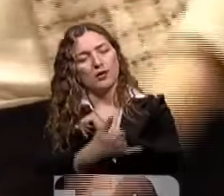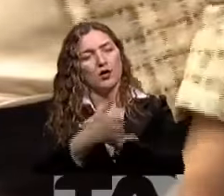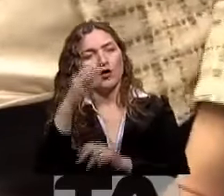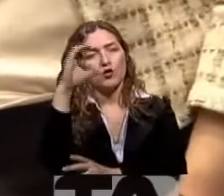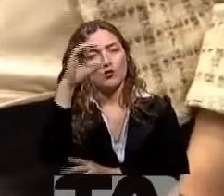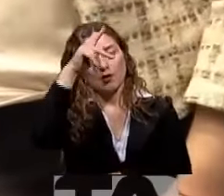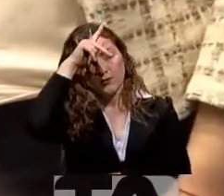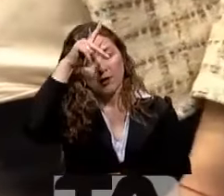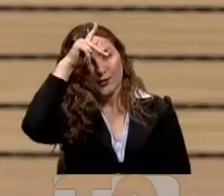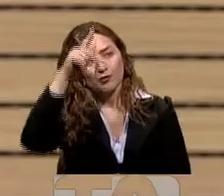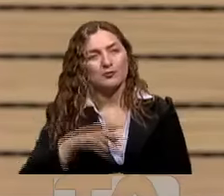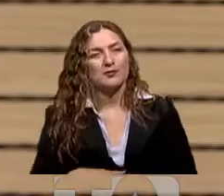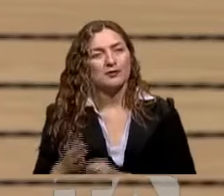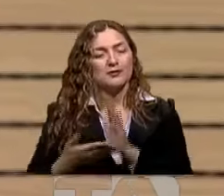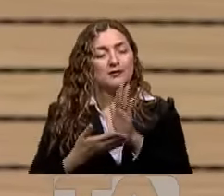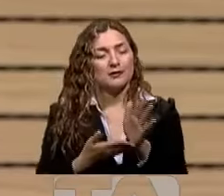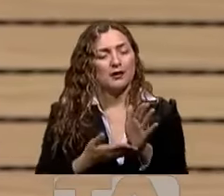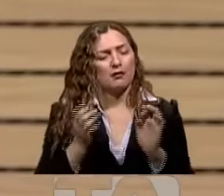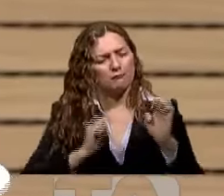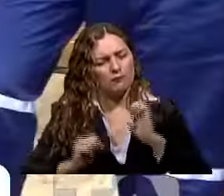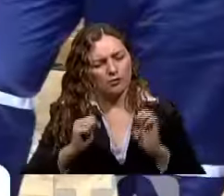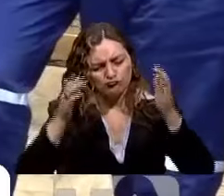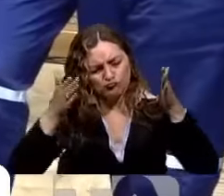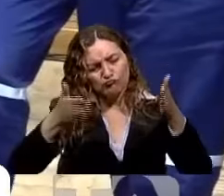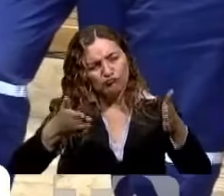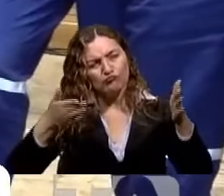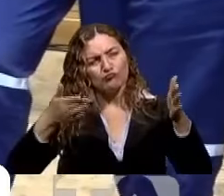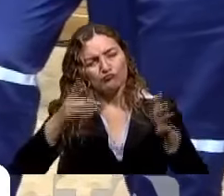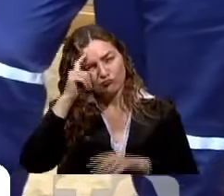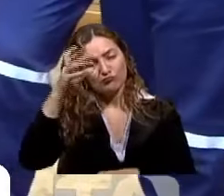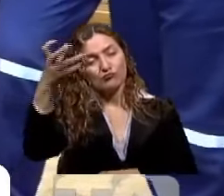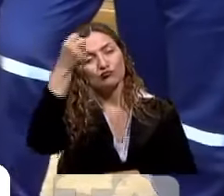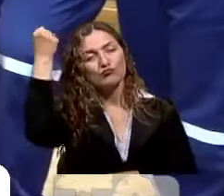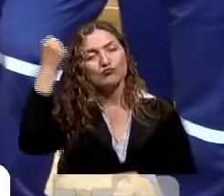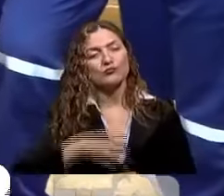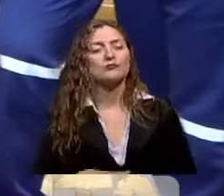Pequeñas que nos demuestran que cuando hay esfuerzo y dedicación, los sueños se cumplen.